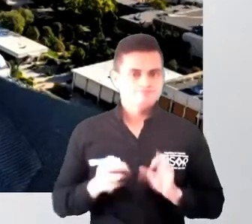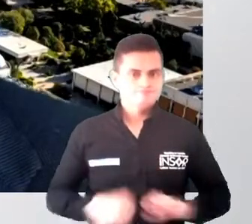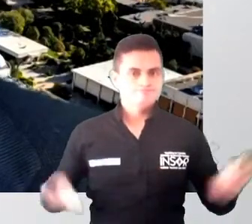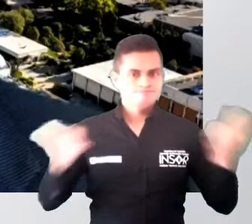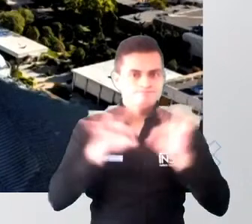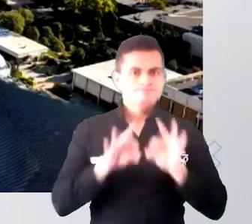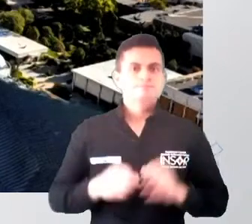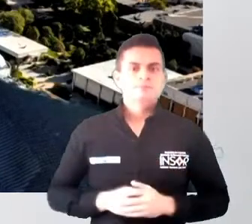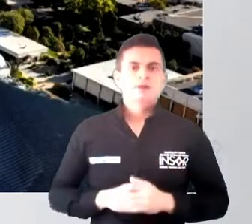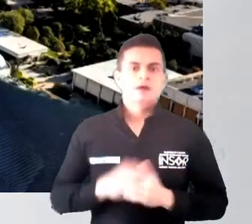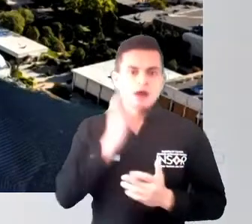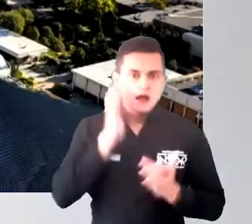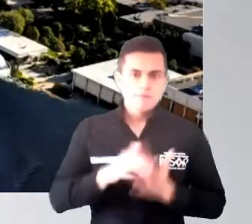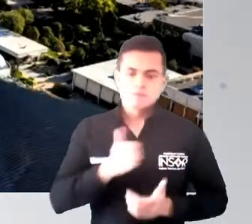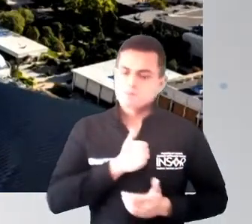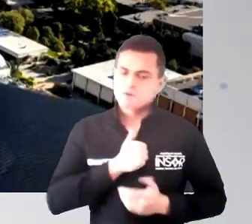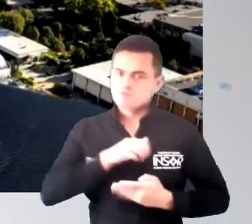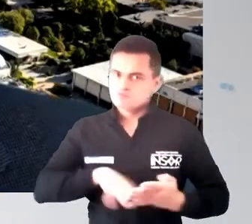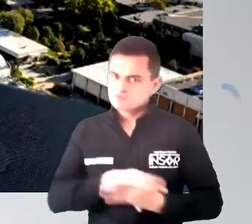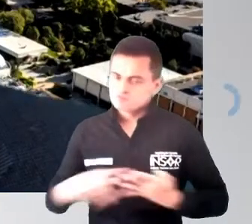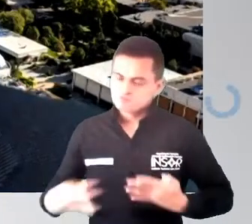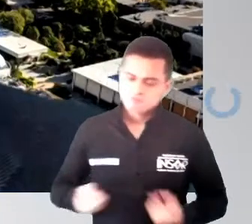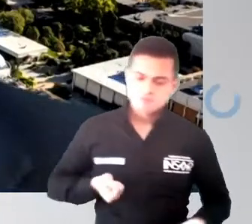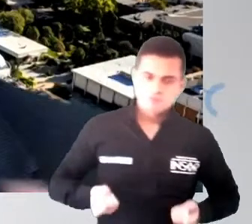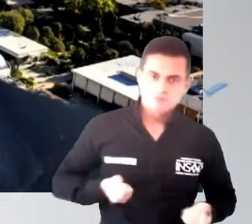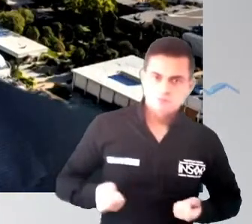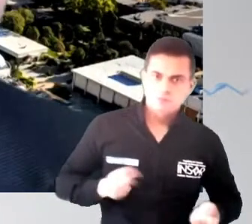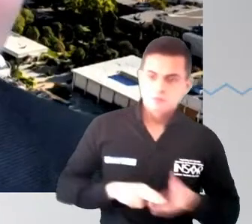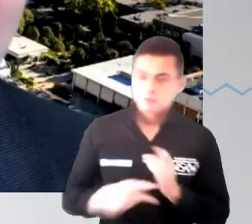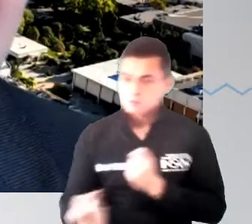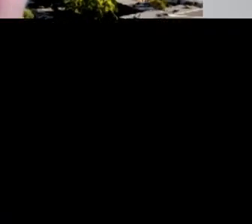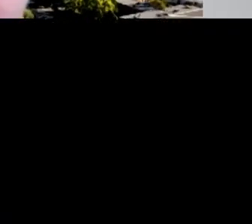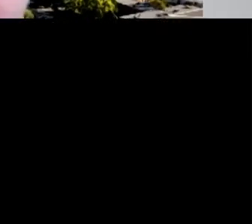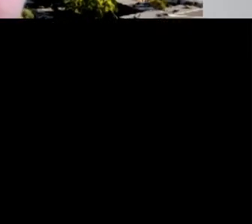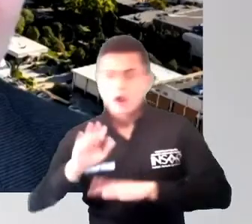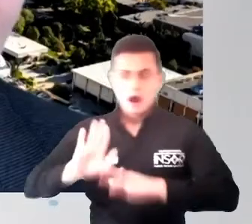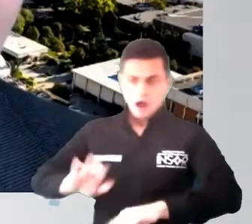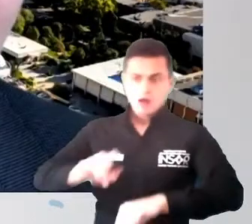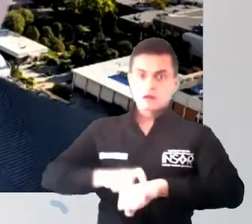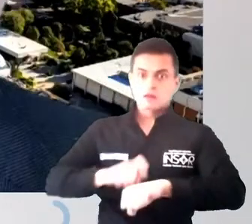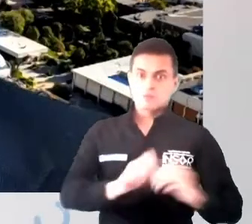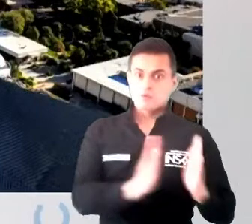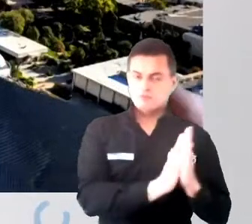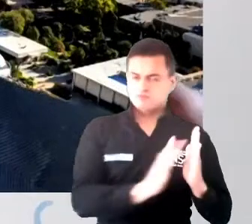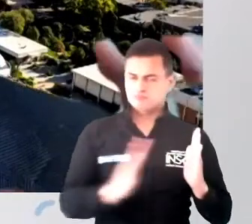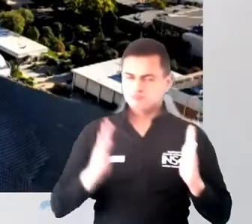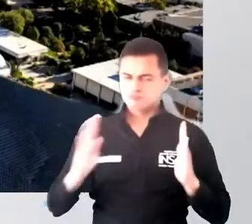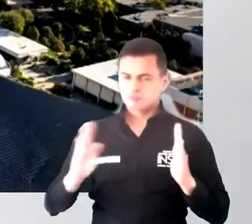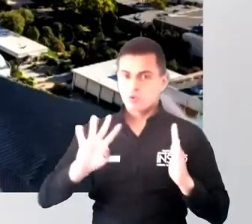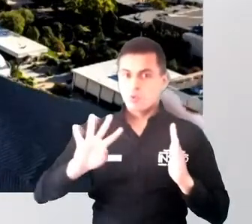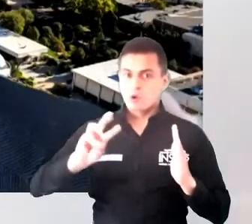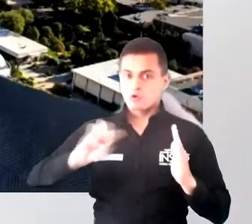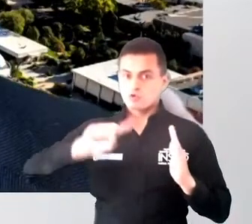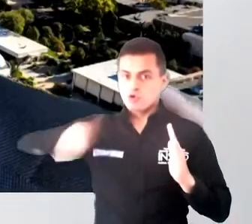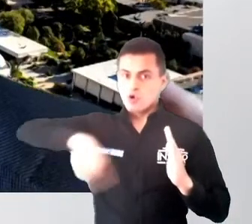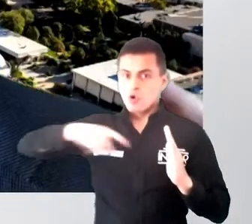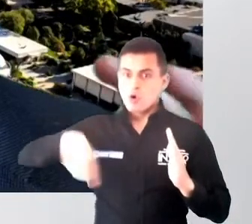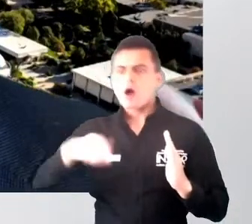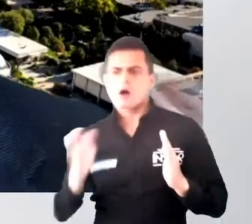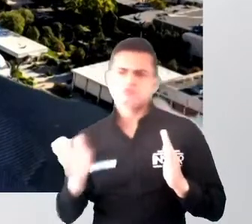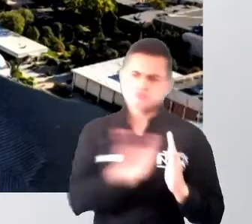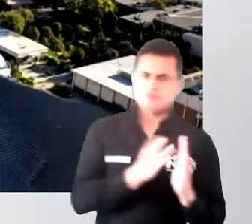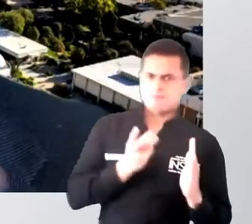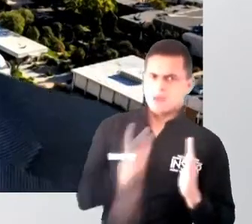puede garantizarse que yo le voy a comunicar en ese marco de tiempo. Muchas de las veces lo voy a comunicar o contactar mucho más rápido, pero